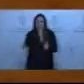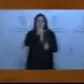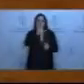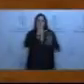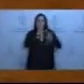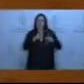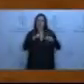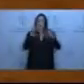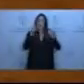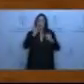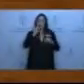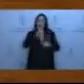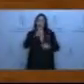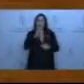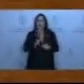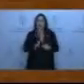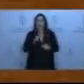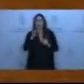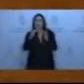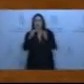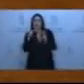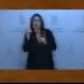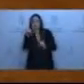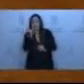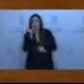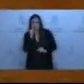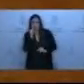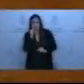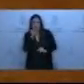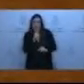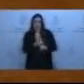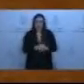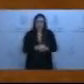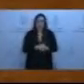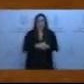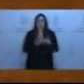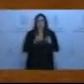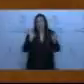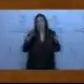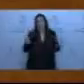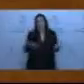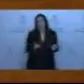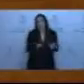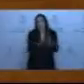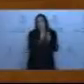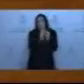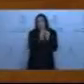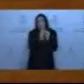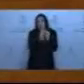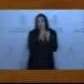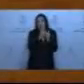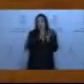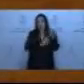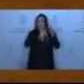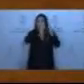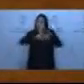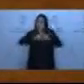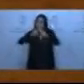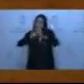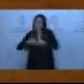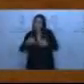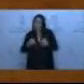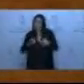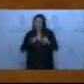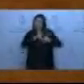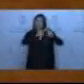públicas, 12 fundaciones y la Universidad de Oviedo. Básicamente, por resumir los aspectos que analiza este informe de la